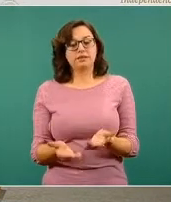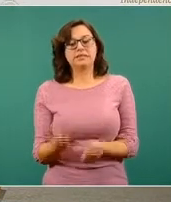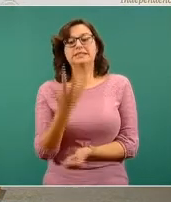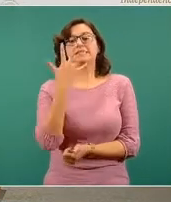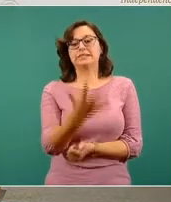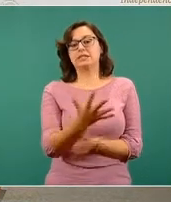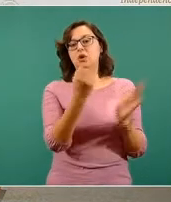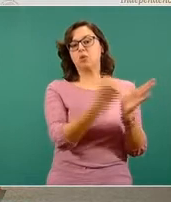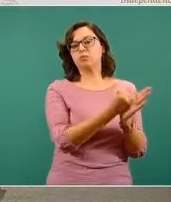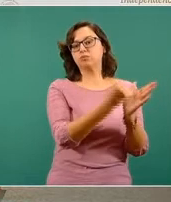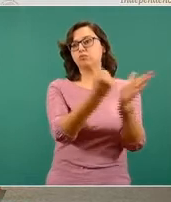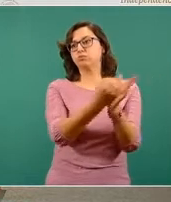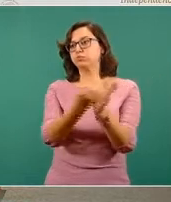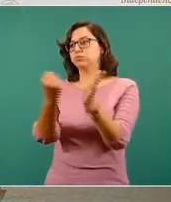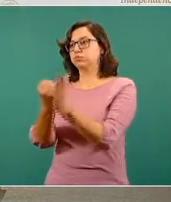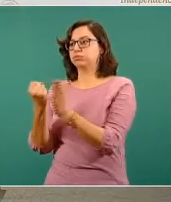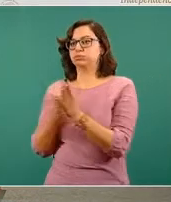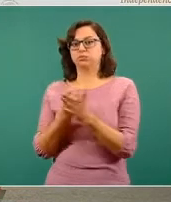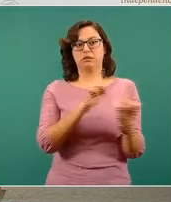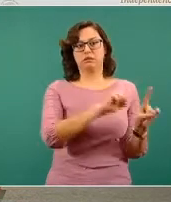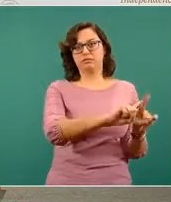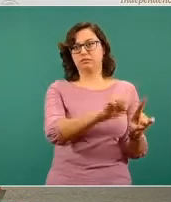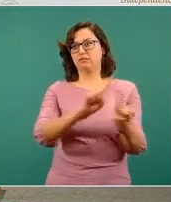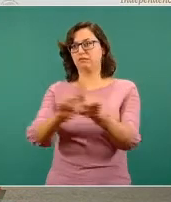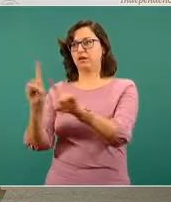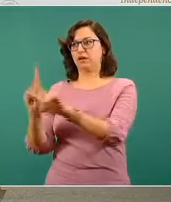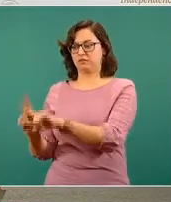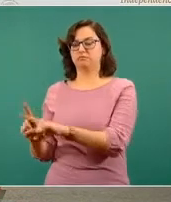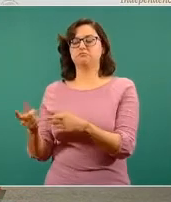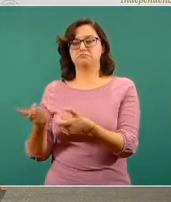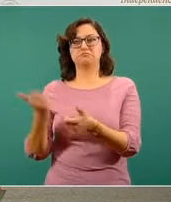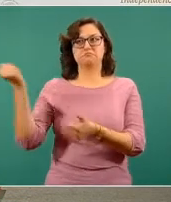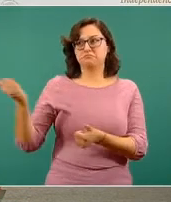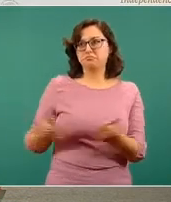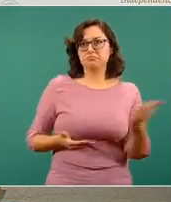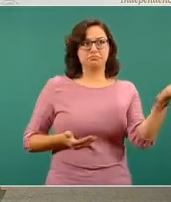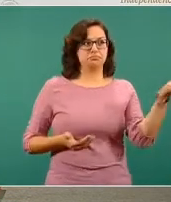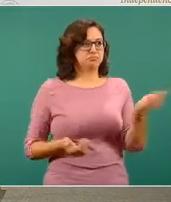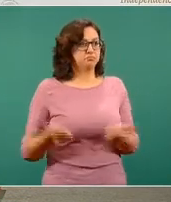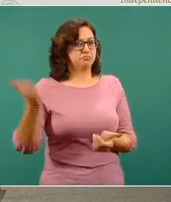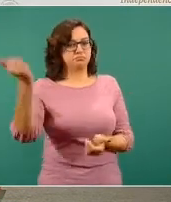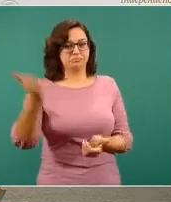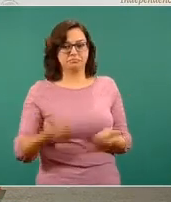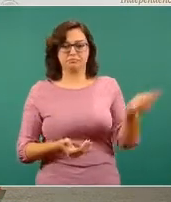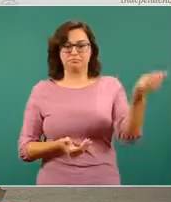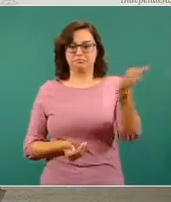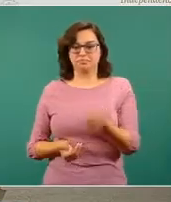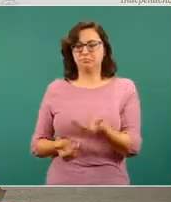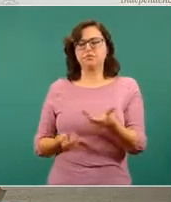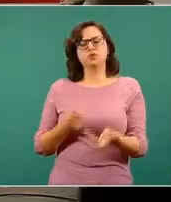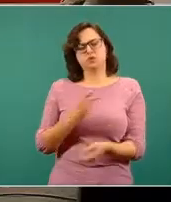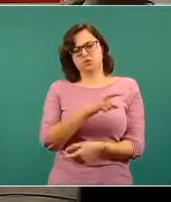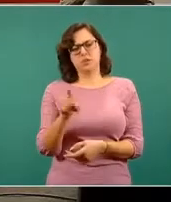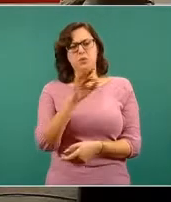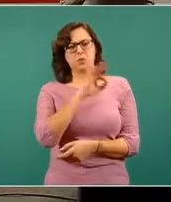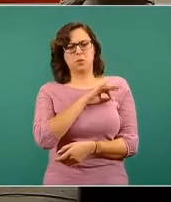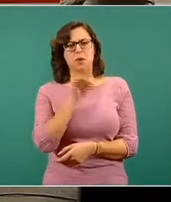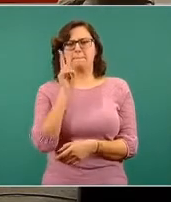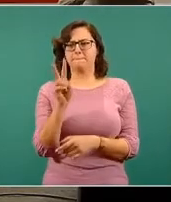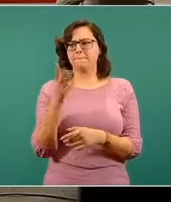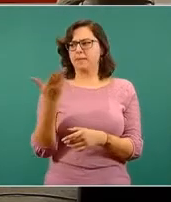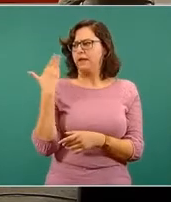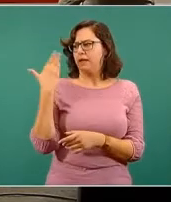calendarios que se complementan. Lo veremos ahora en una imagen y lo vieron ustedes durante el fin de semana en una tablita que está al final de la